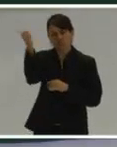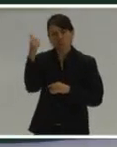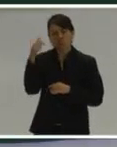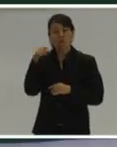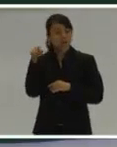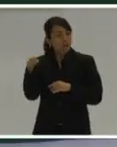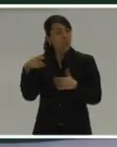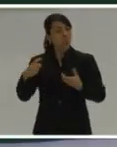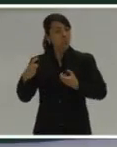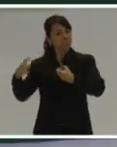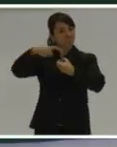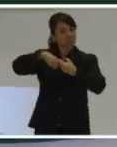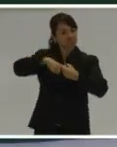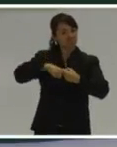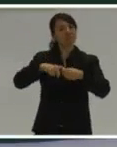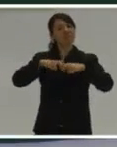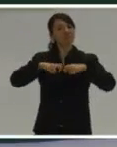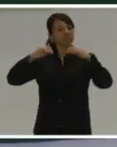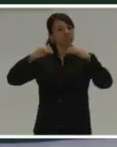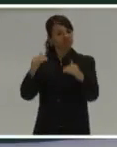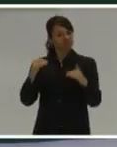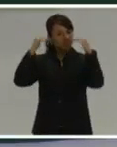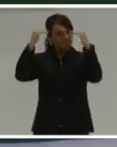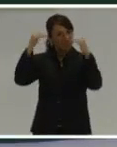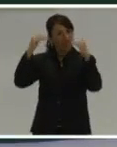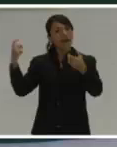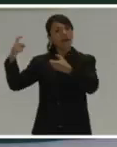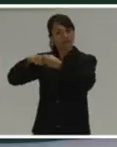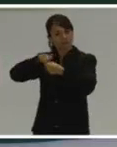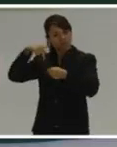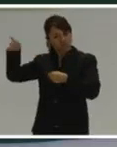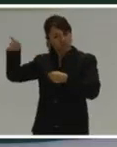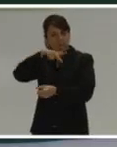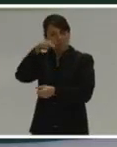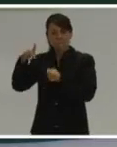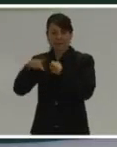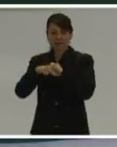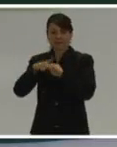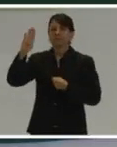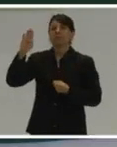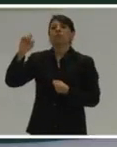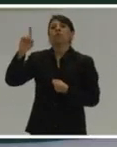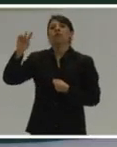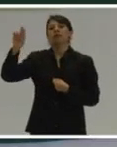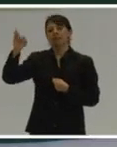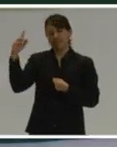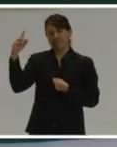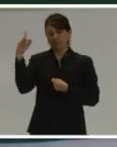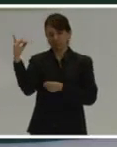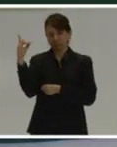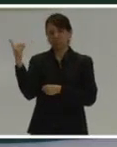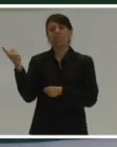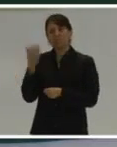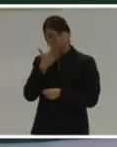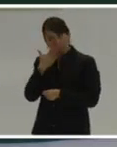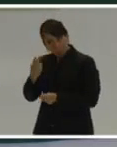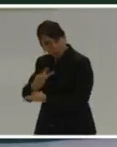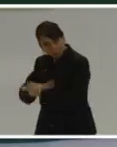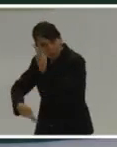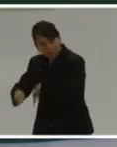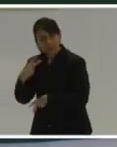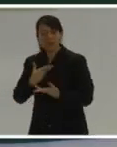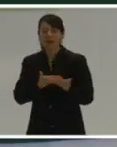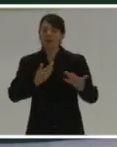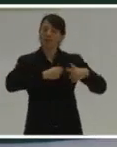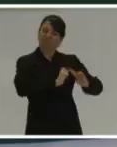Supremo Tribunal Electoral de Bolivia. Nos sentimos muy honrados. Maestra, sea usted bienvenida y, por favor, tenga usted el uso